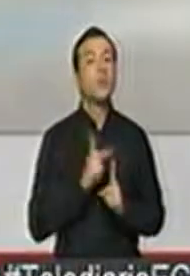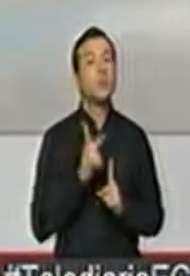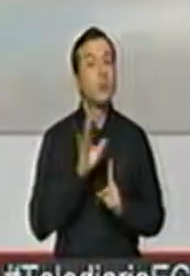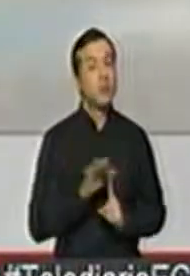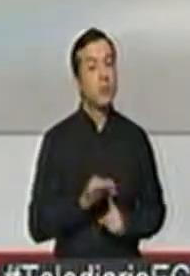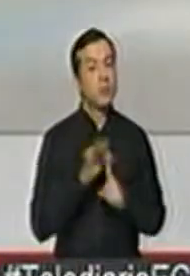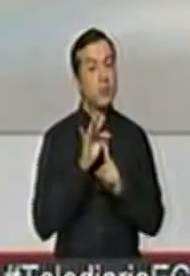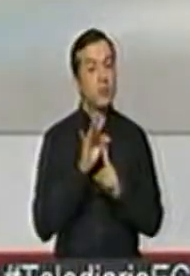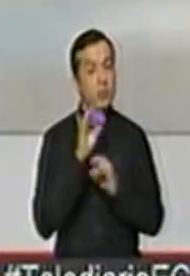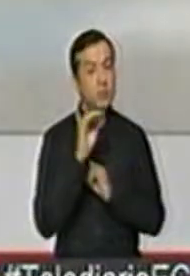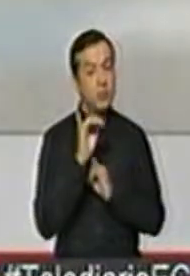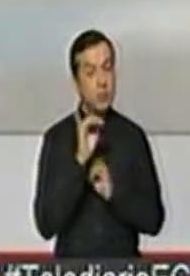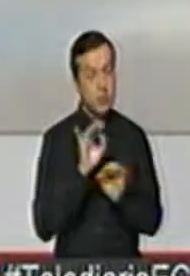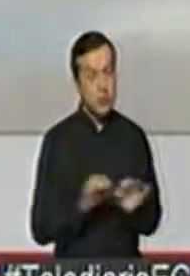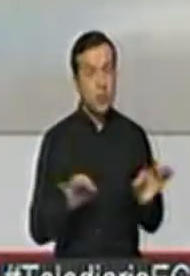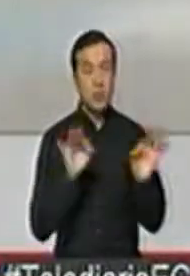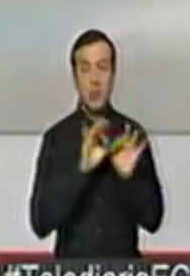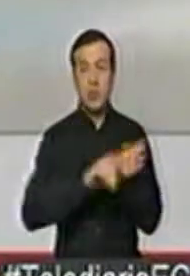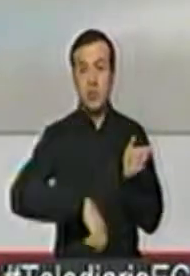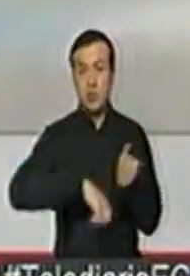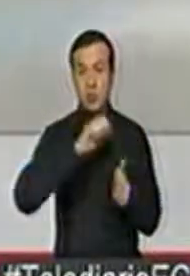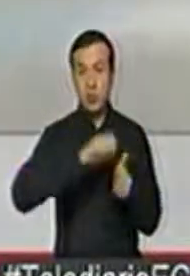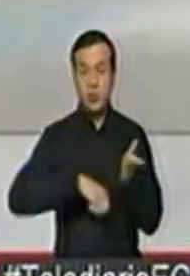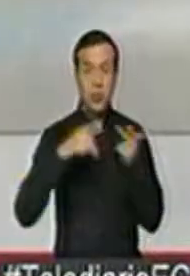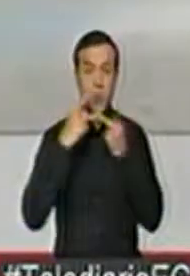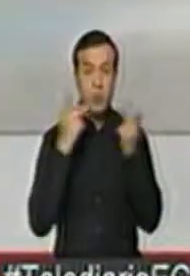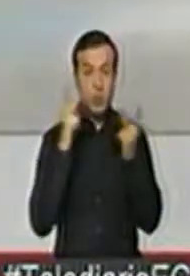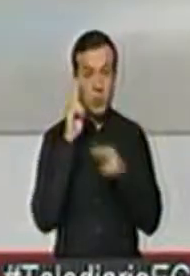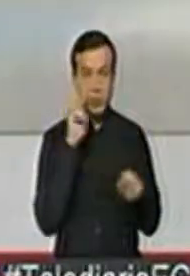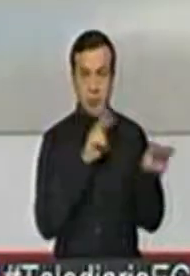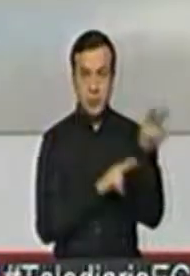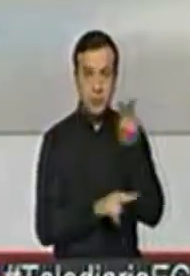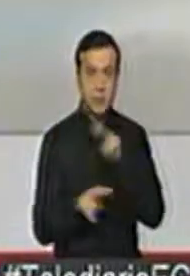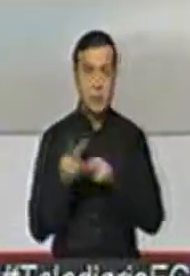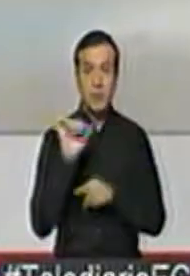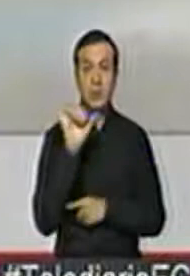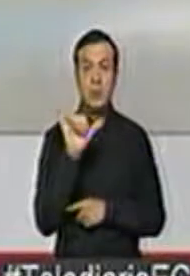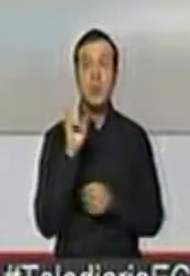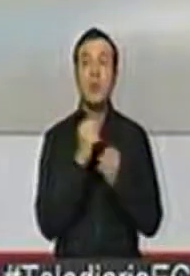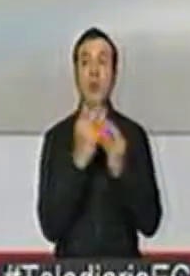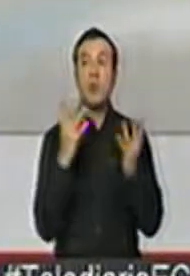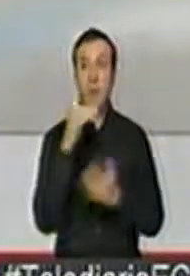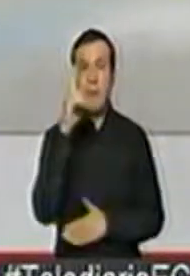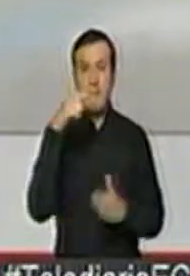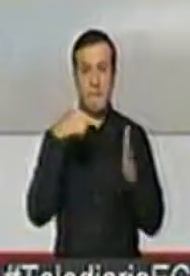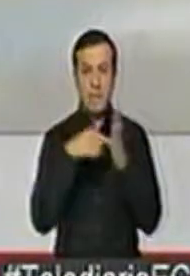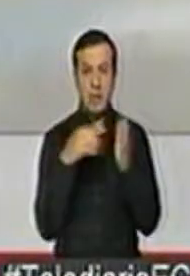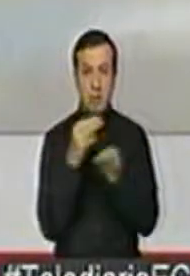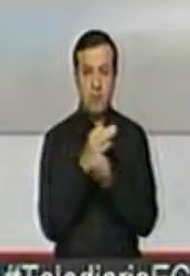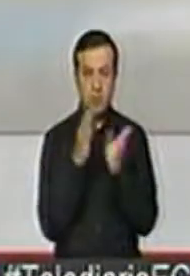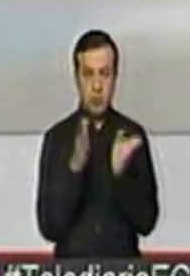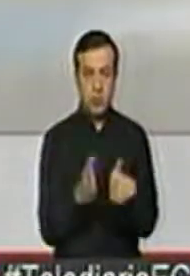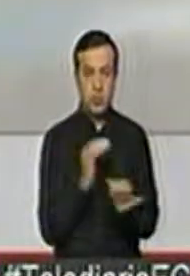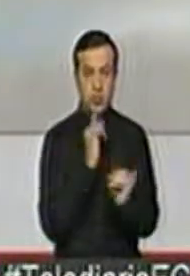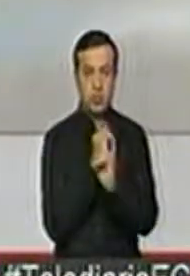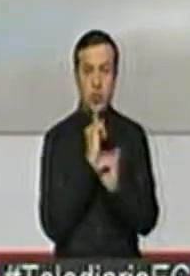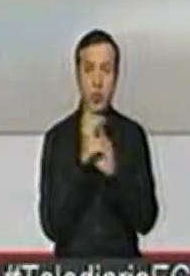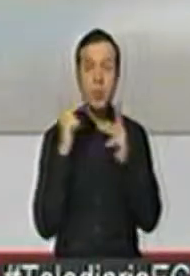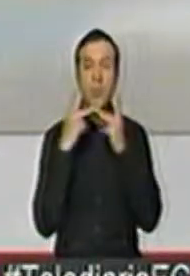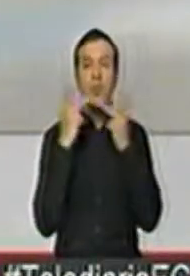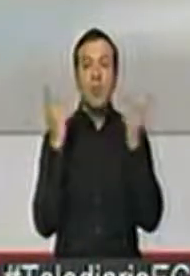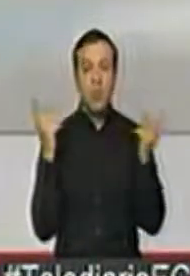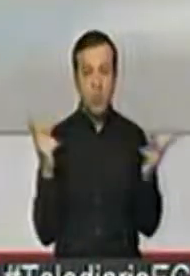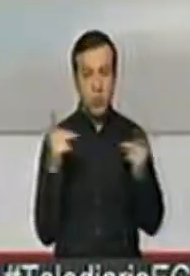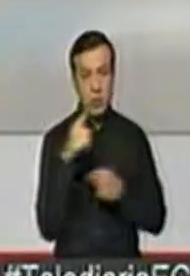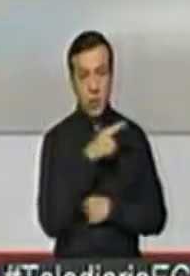importante también en la contratación pública. Se va a evaluar este sábado a más de 1,000 funcionarios de entidades públicas que